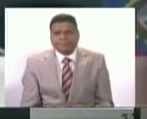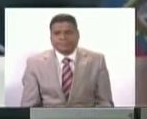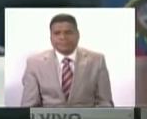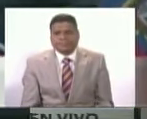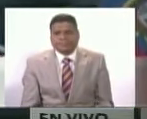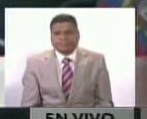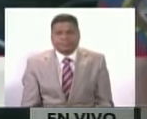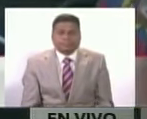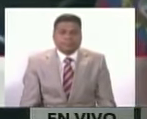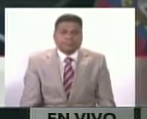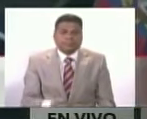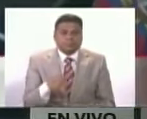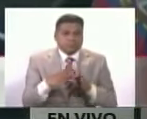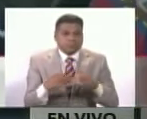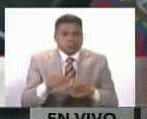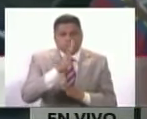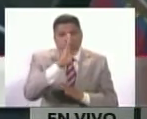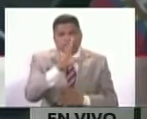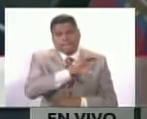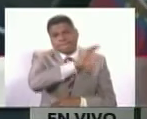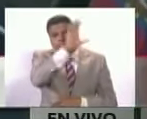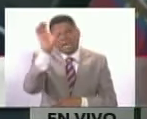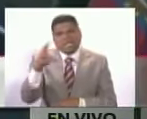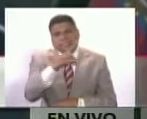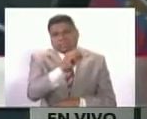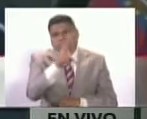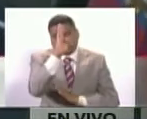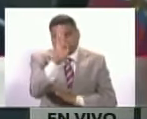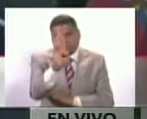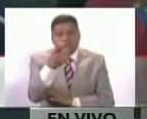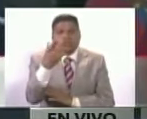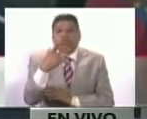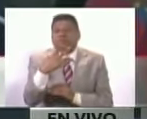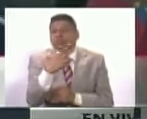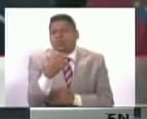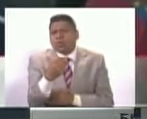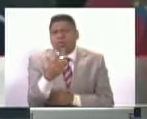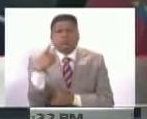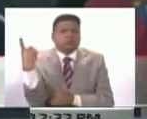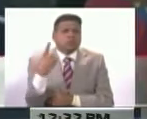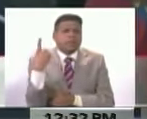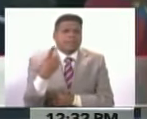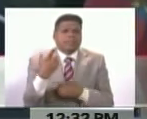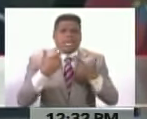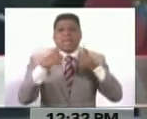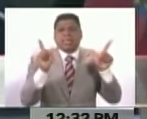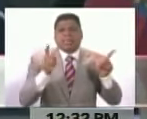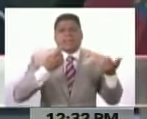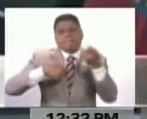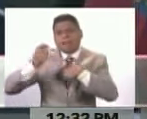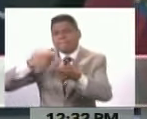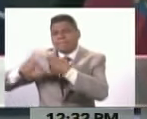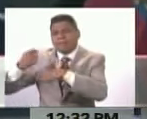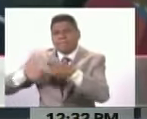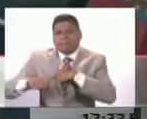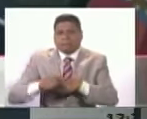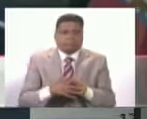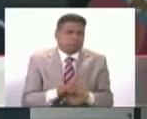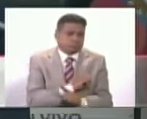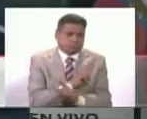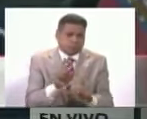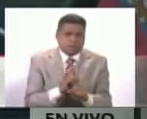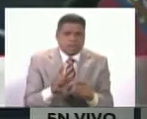no alineado. Ya no se trata solamente de tratados de libre comercio. Hemos trascendido ese momento. Estamos hablando de